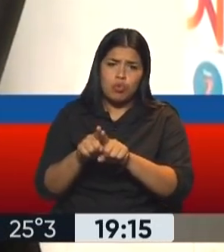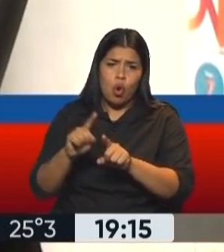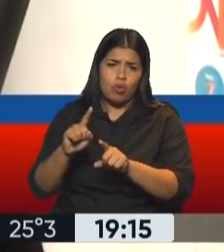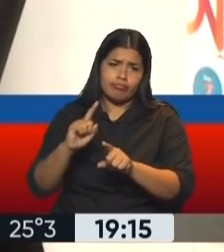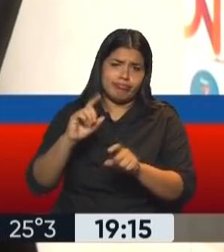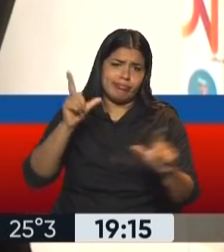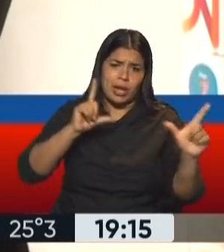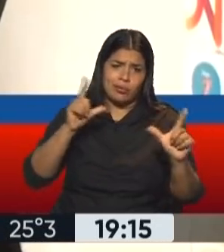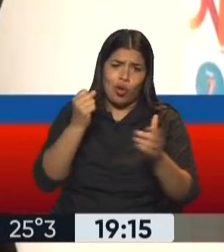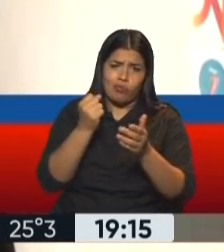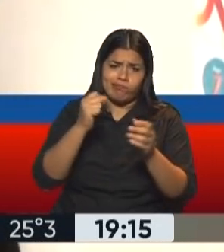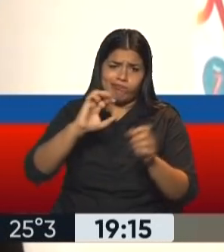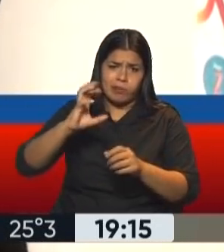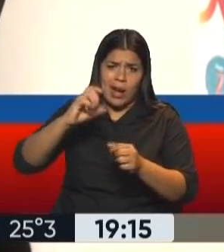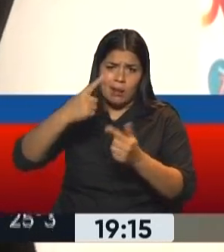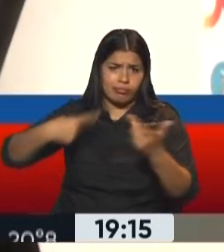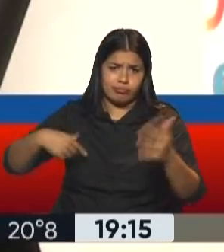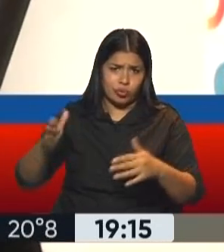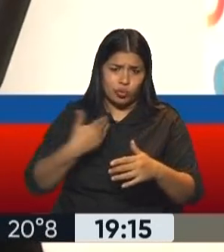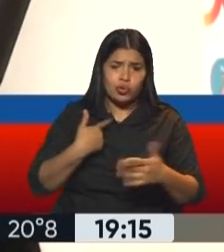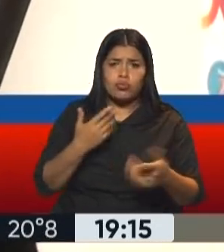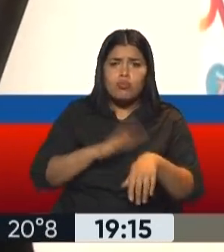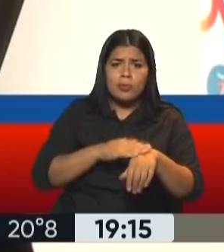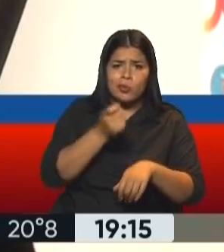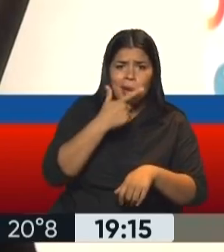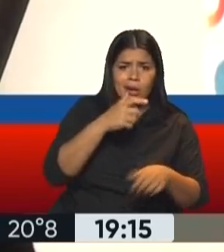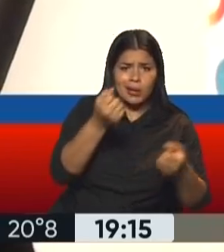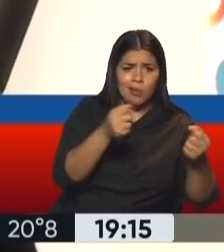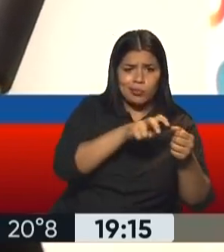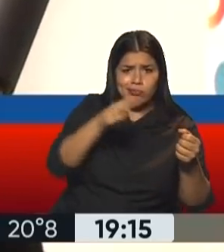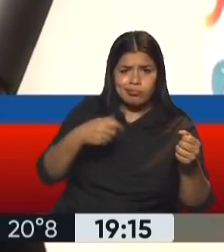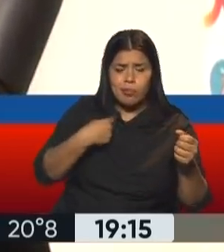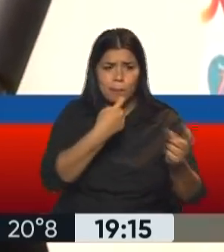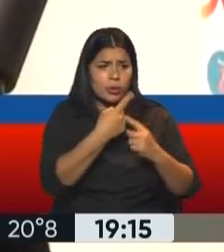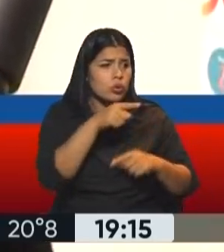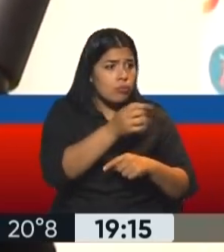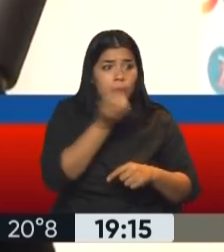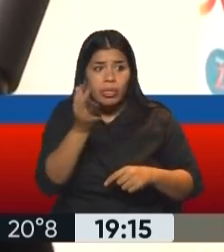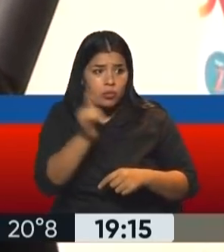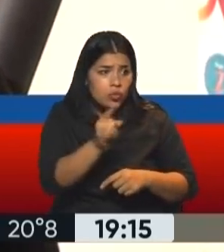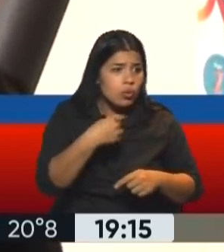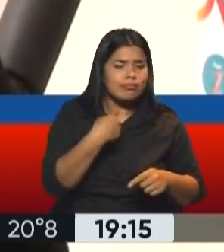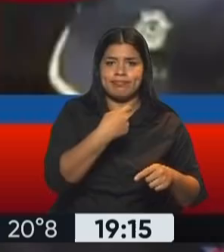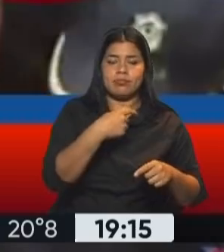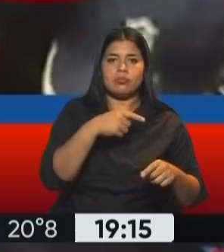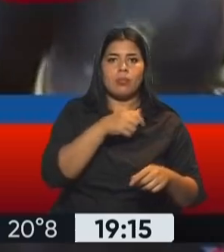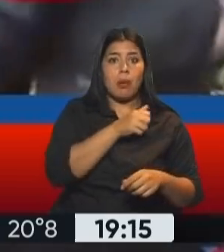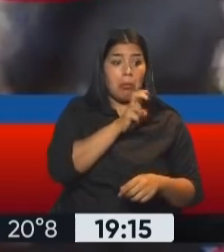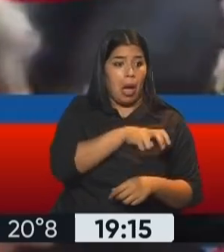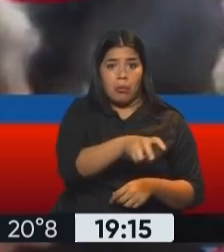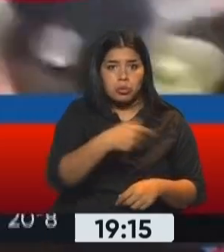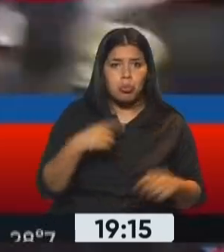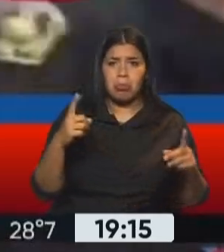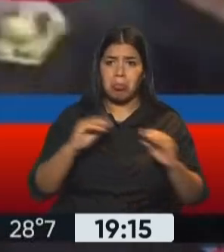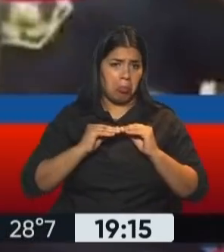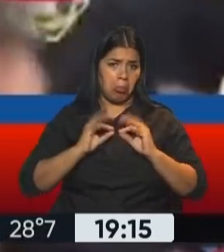aquí en Dolores, y cuando Macri baja de la camioneta simplemente le estaba preguntando si iba a declarar o no. Él pasa caminando, no hubo ningún problema, pero en su